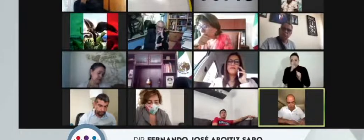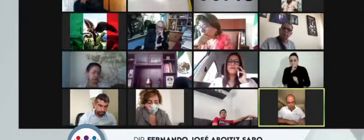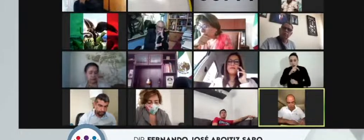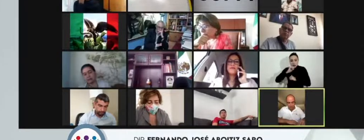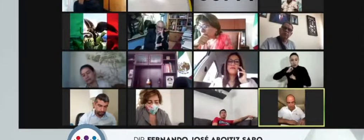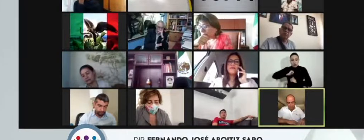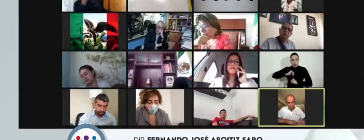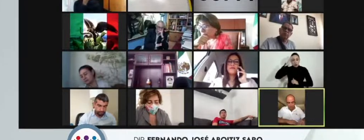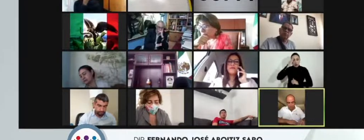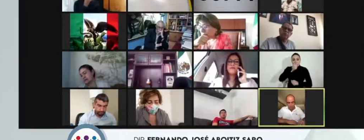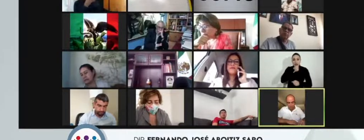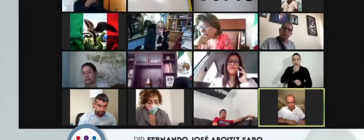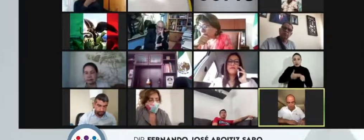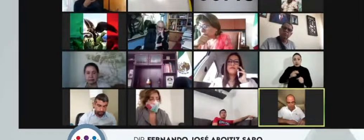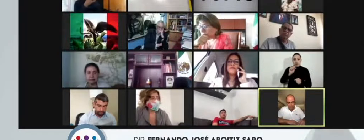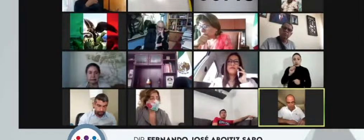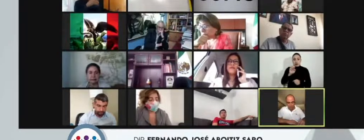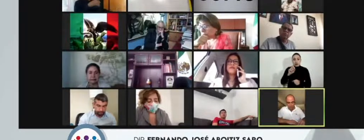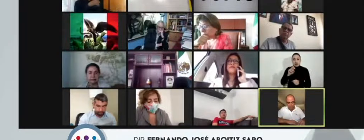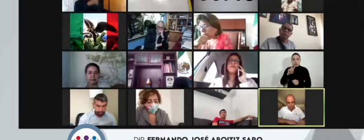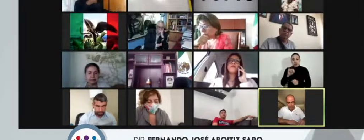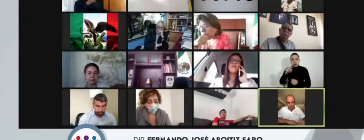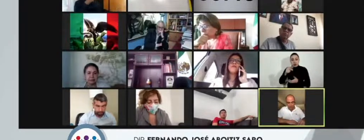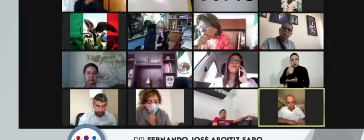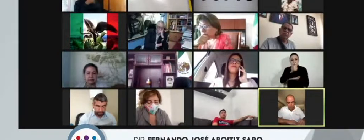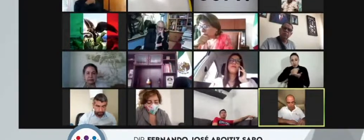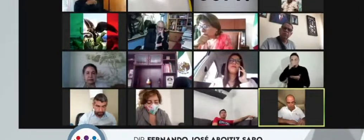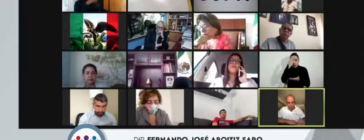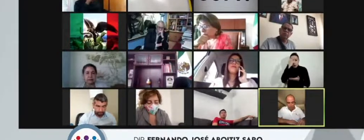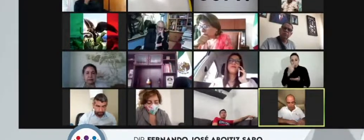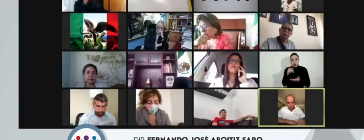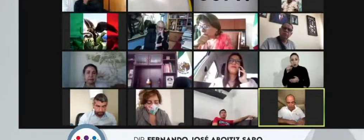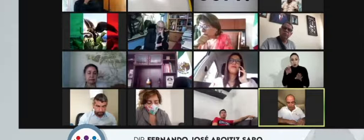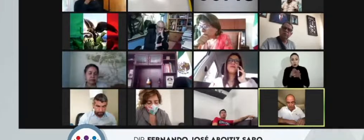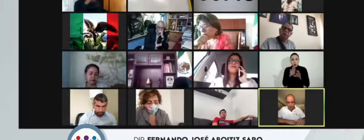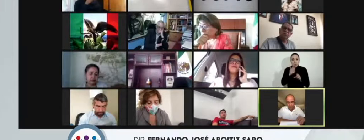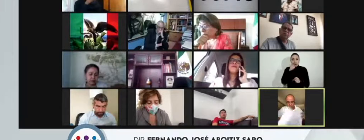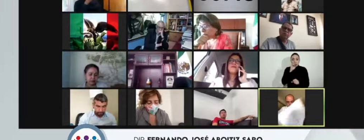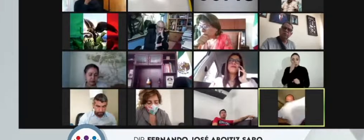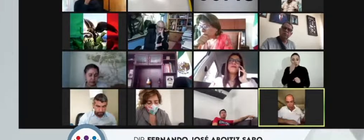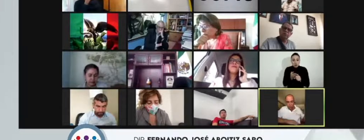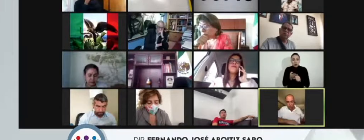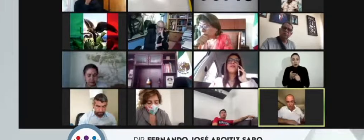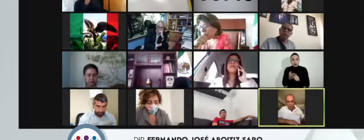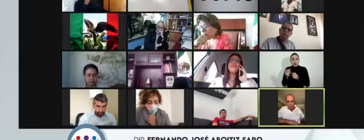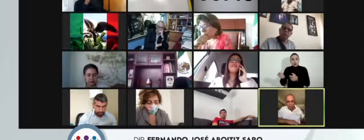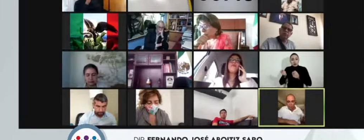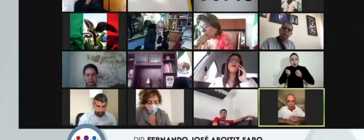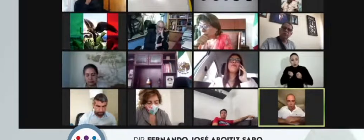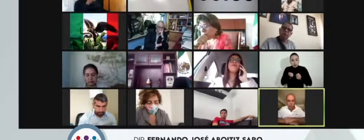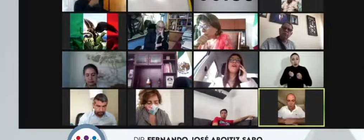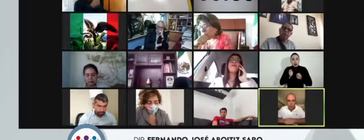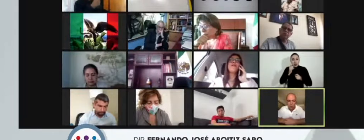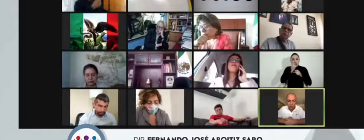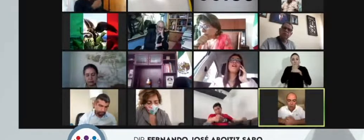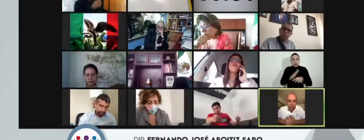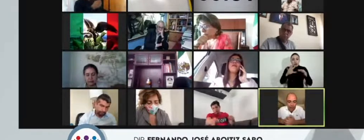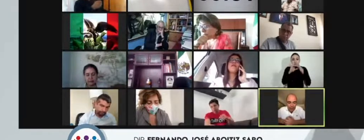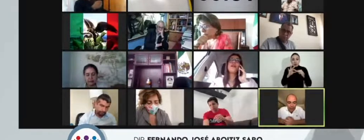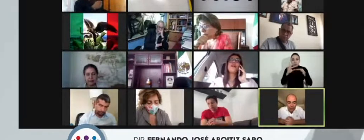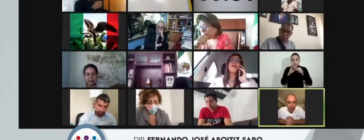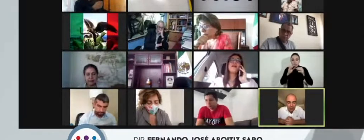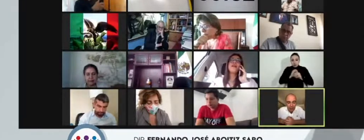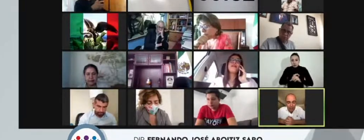Secretaría de Desarrollo Urbano y Vivienda de la ciudad a que en el ámbito de sus atribuciones envíe a órgano local un informe pormenorizado acerca de las